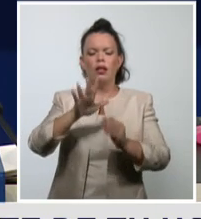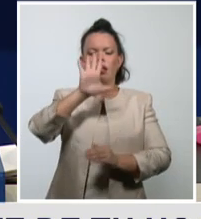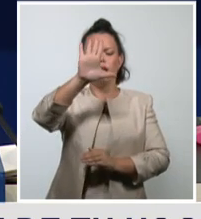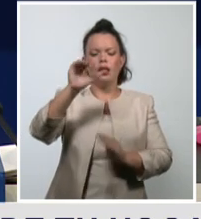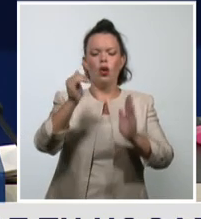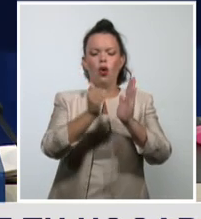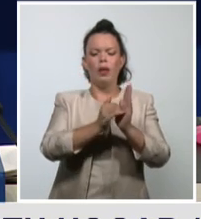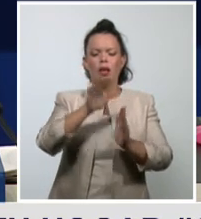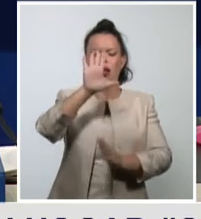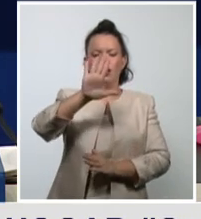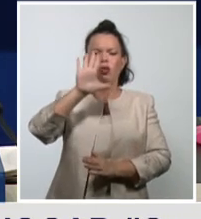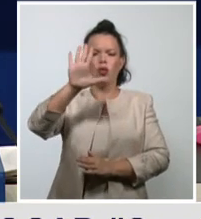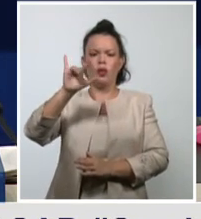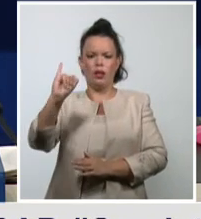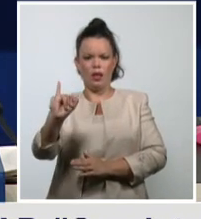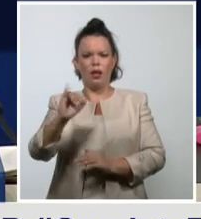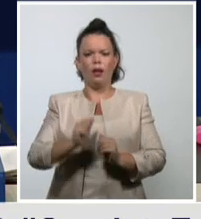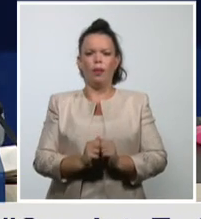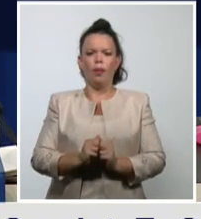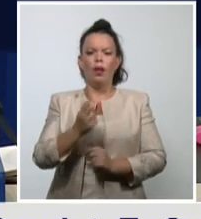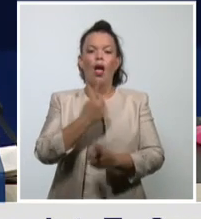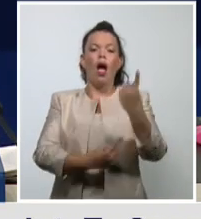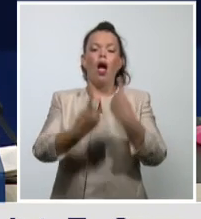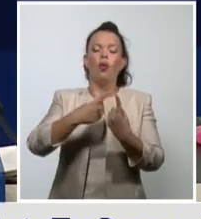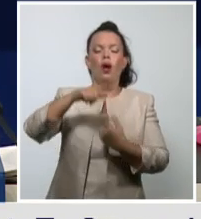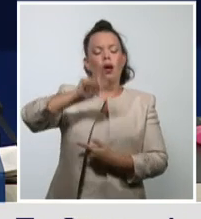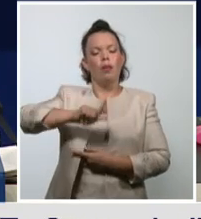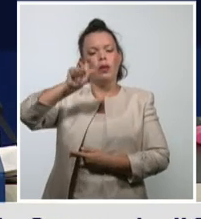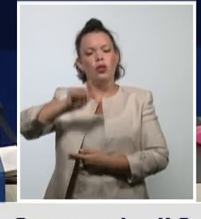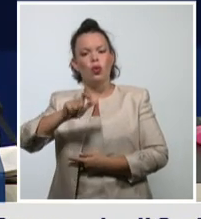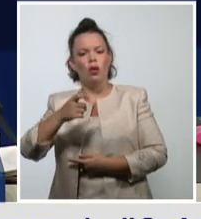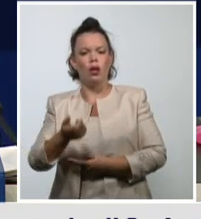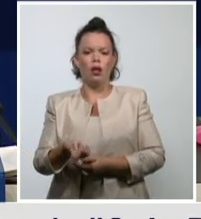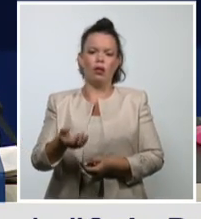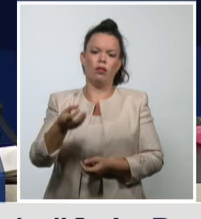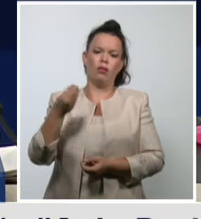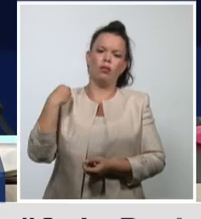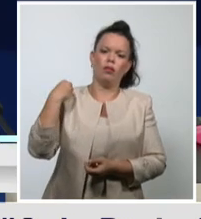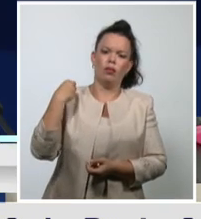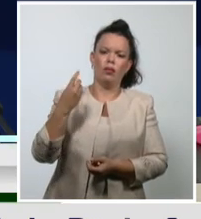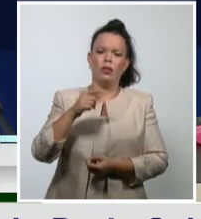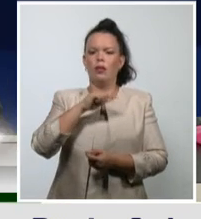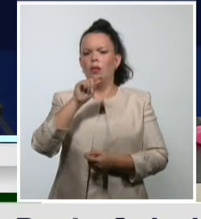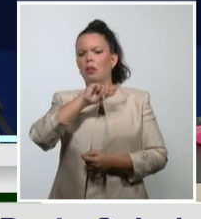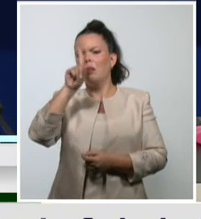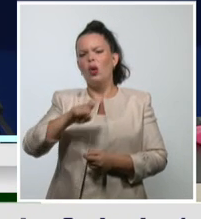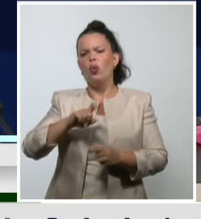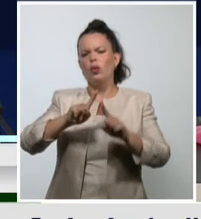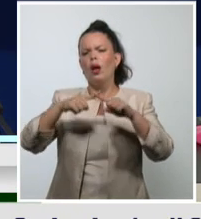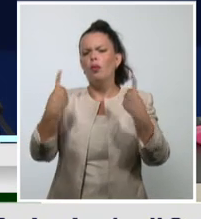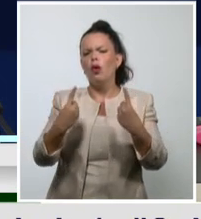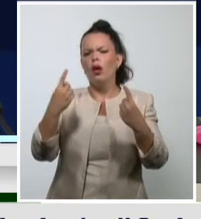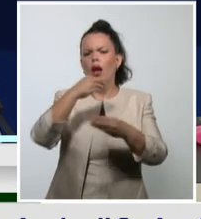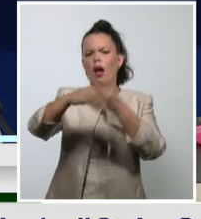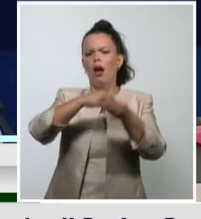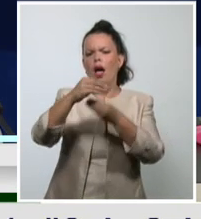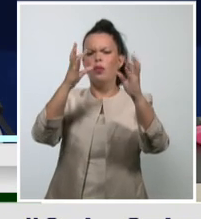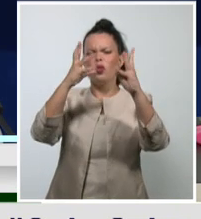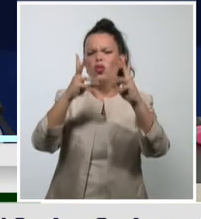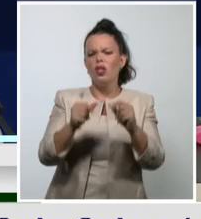5.556. Algunas personas nos han dicho las fluctuaciones de esta cifra de un día a otro, y